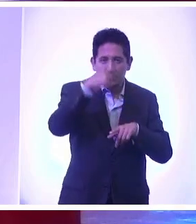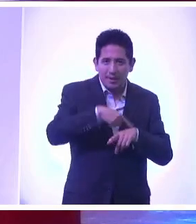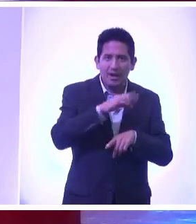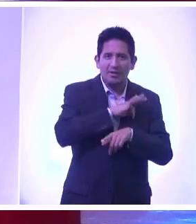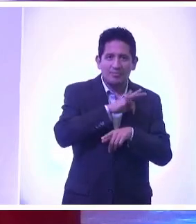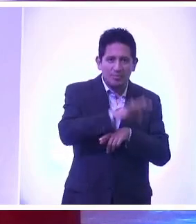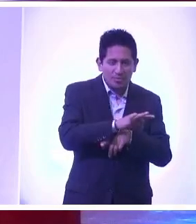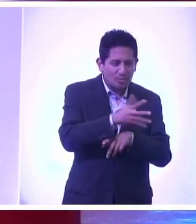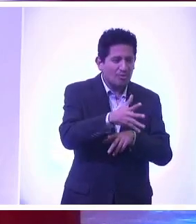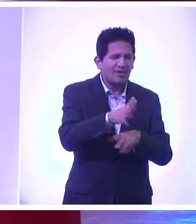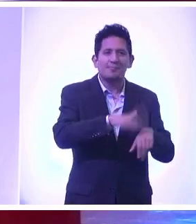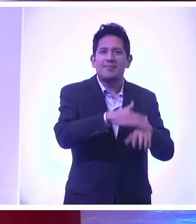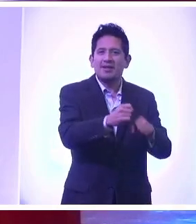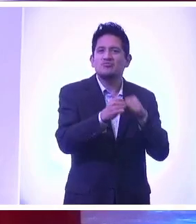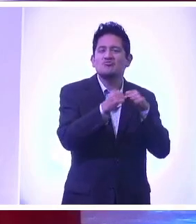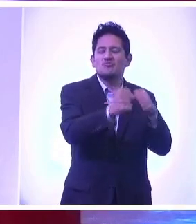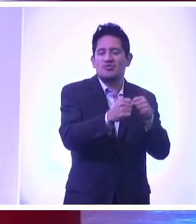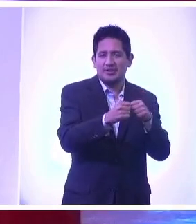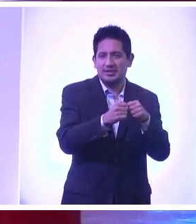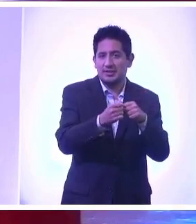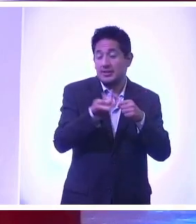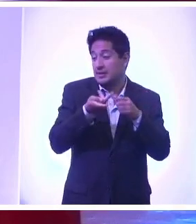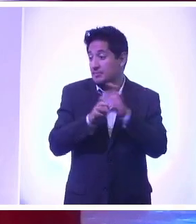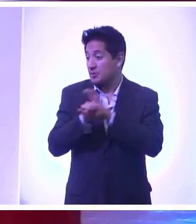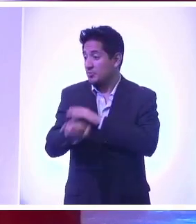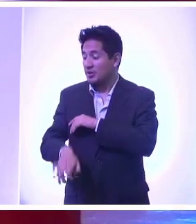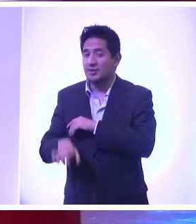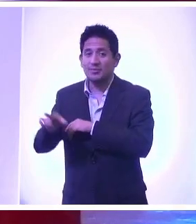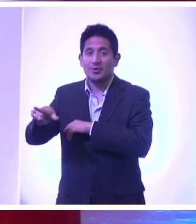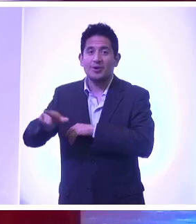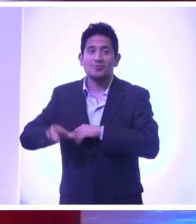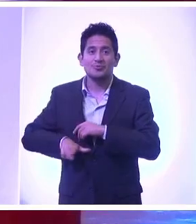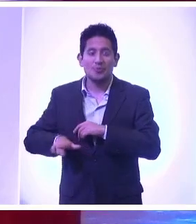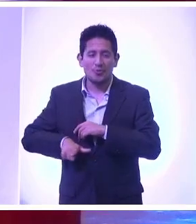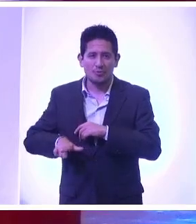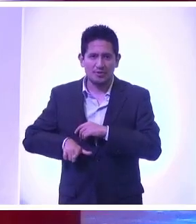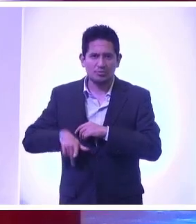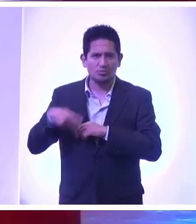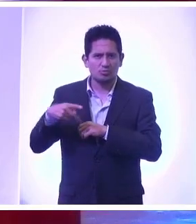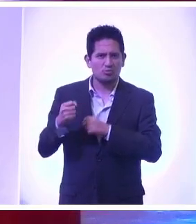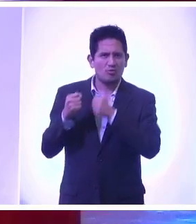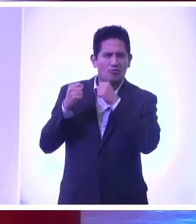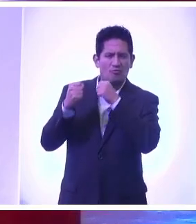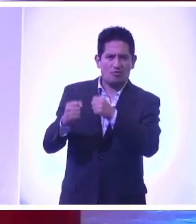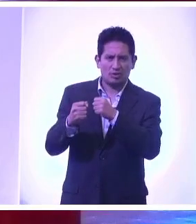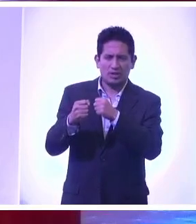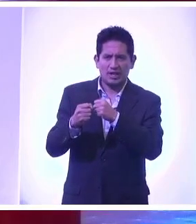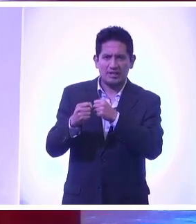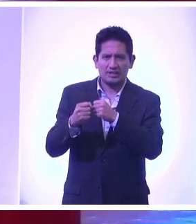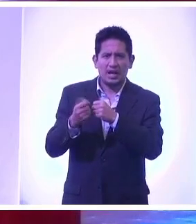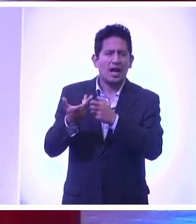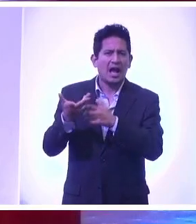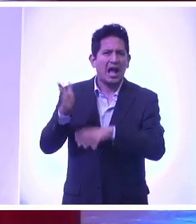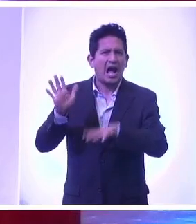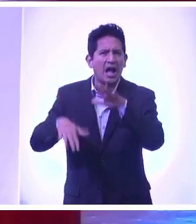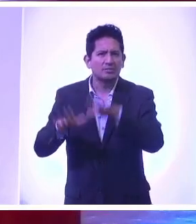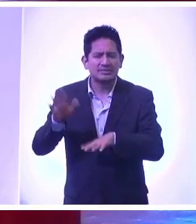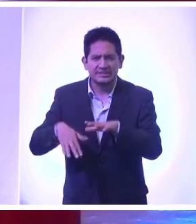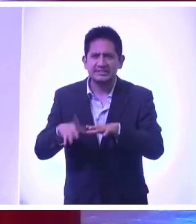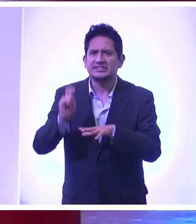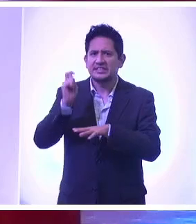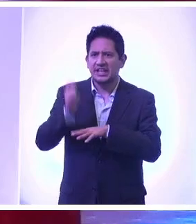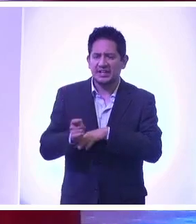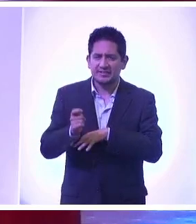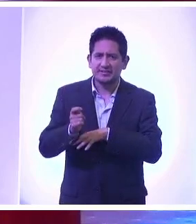fortaleza del gobierno Cuál es la falta de transparencia si no tenemos un gobierno transparente si no